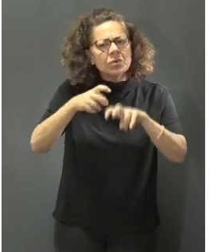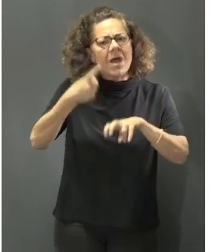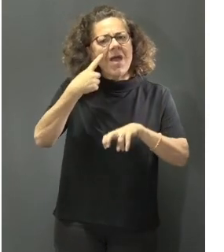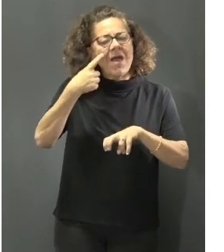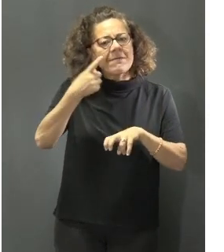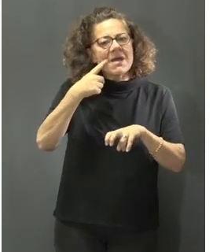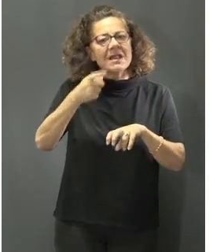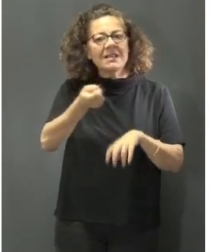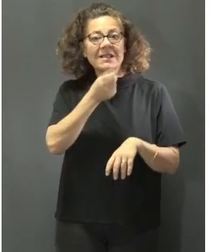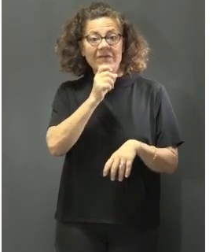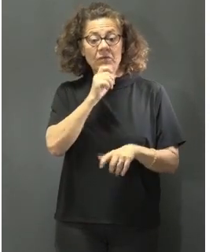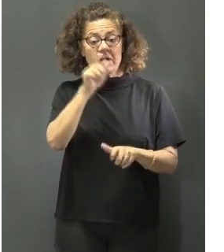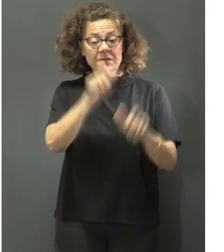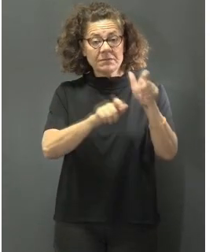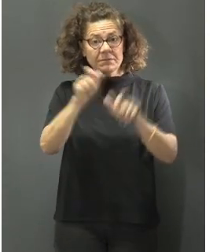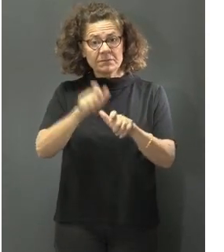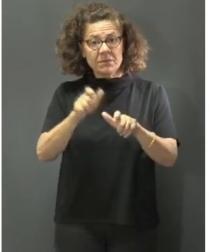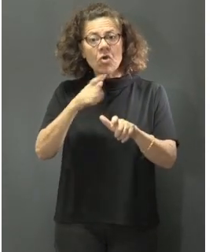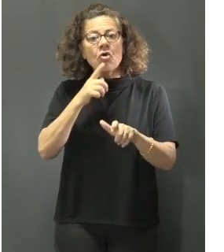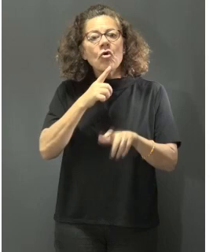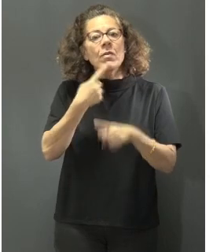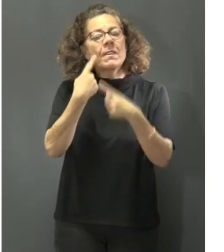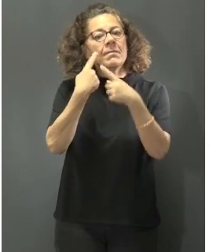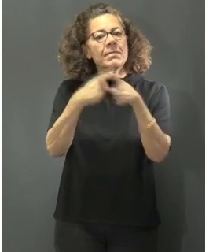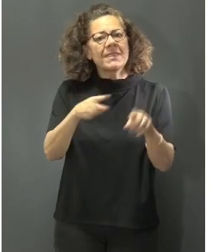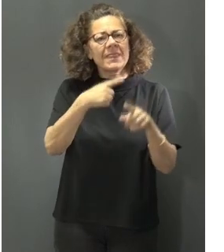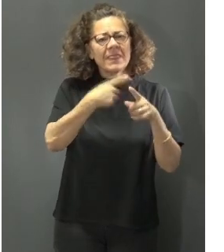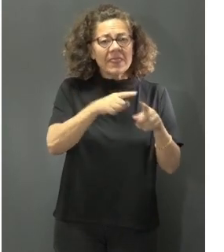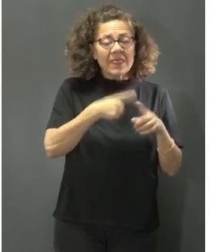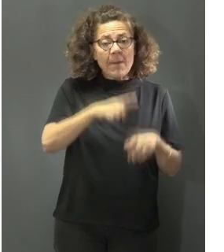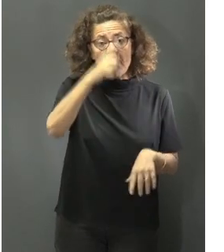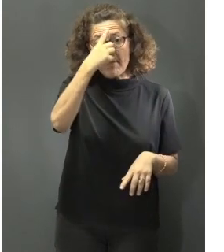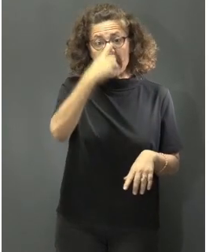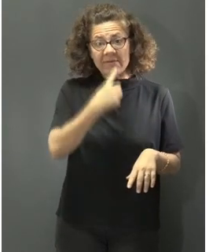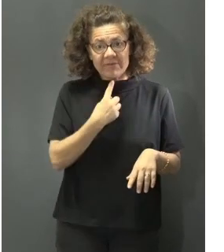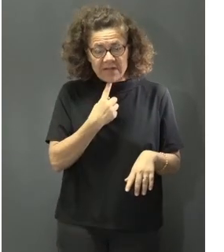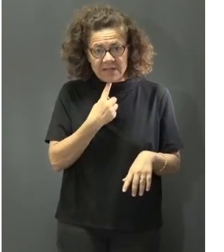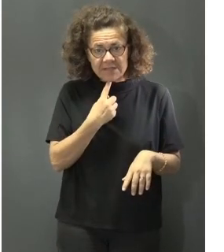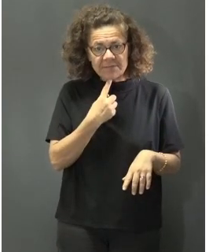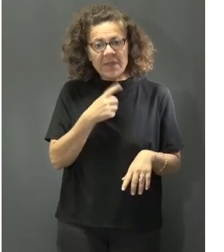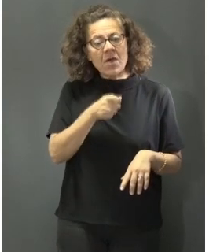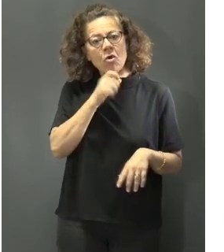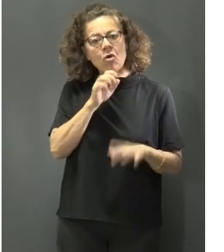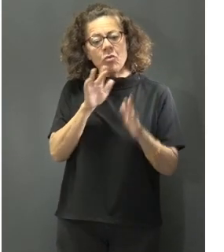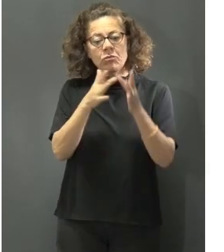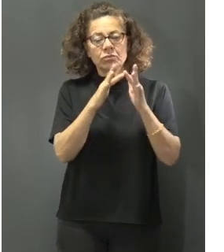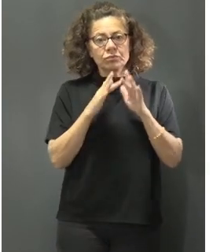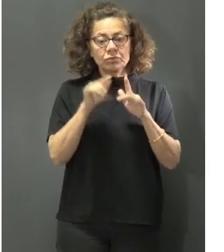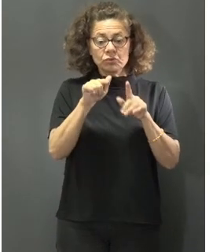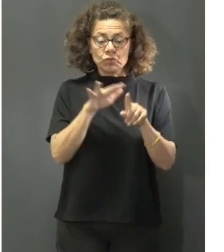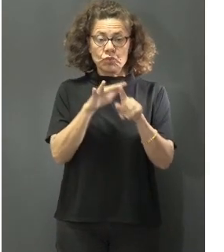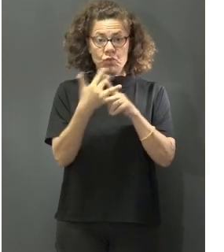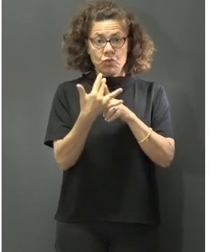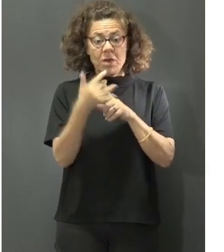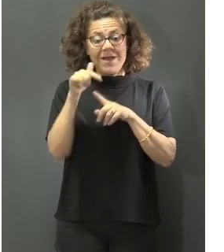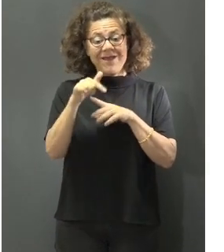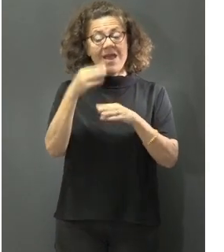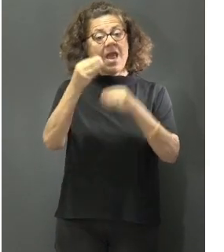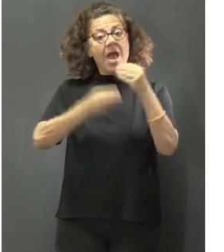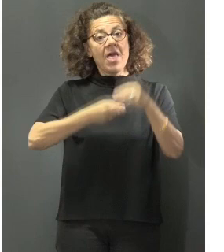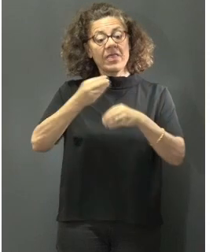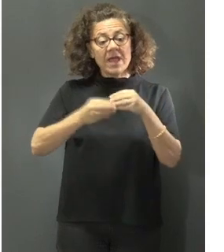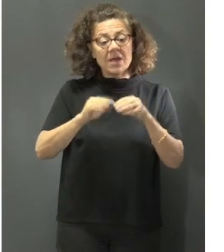dificultades tenían personas con distintos perfiles en su interacción con el medio y en llevar a cabo